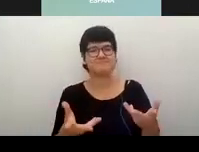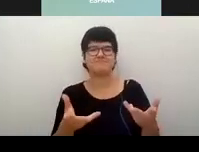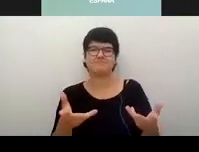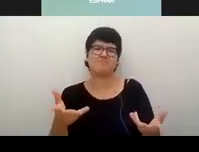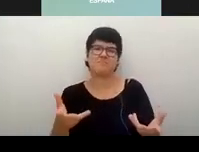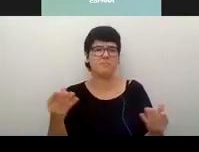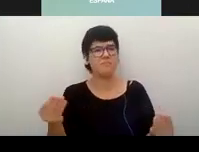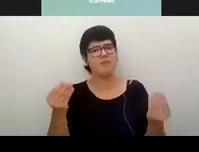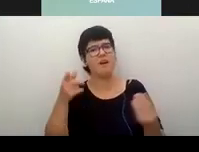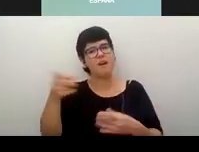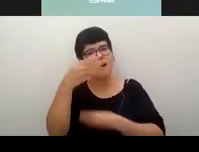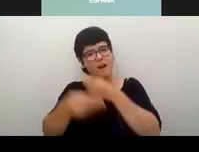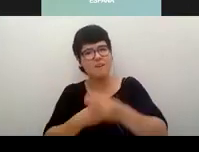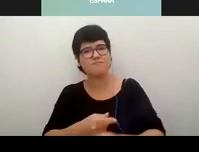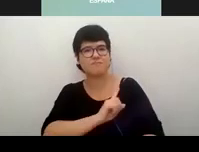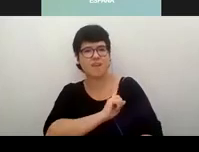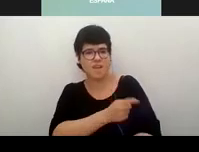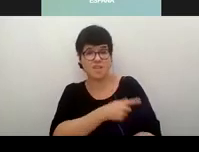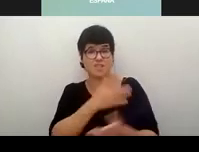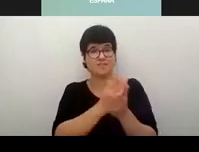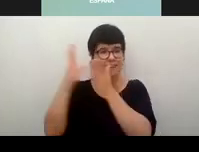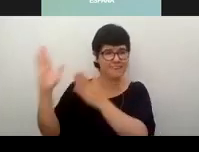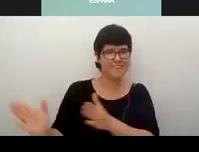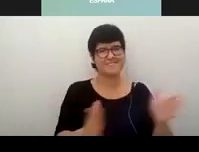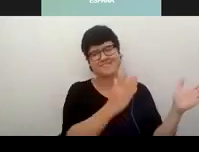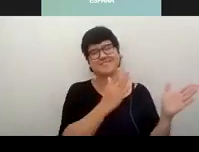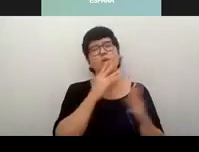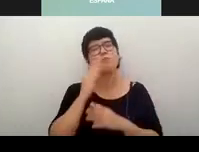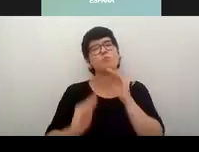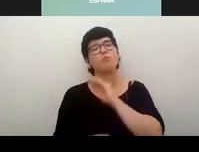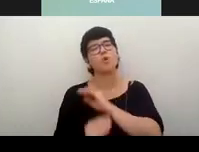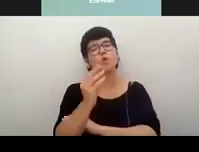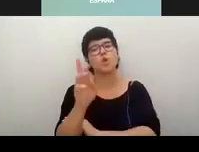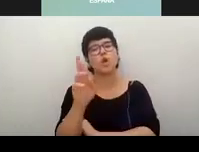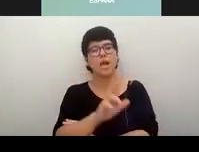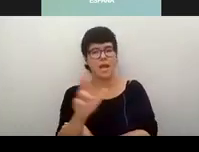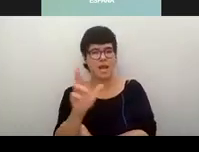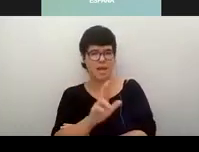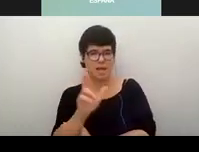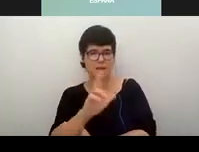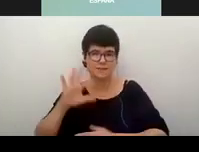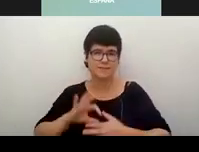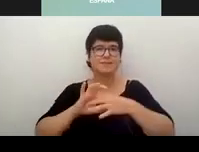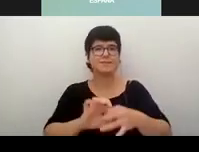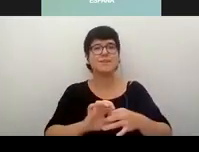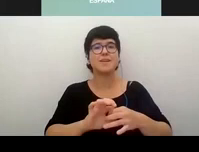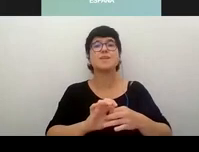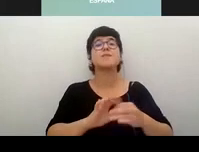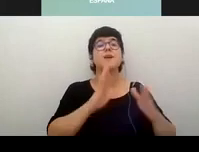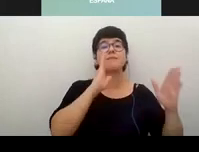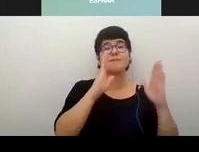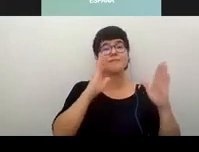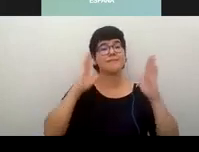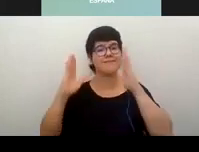ya pasaríamos a los productos LR más adecuados para las 3 fases de los ejercicios